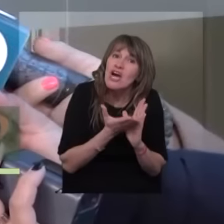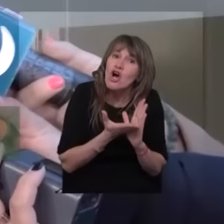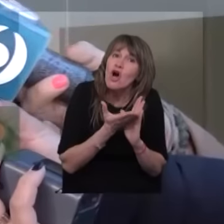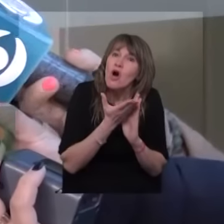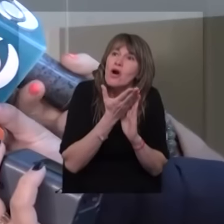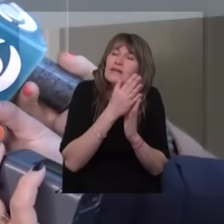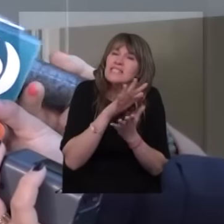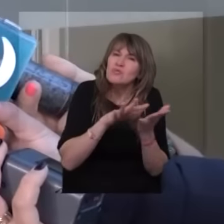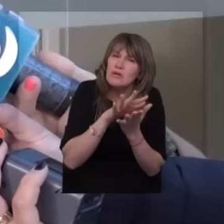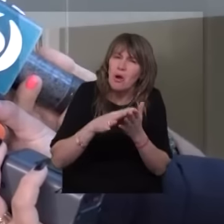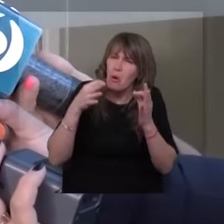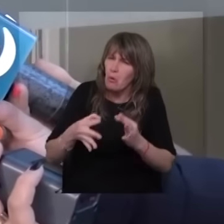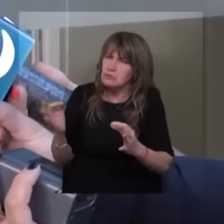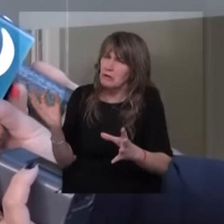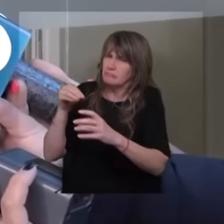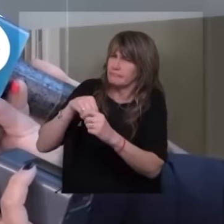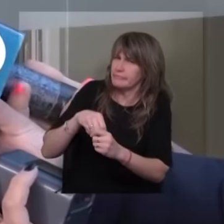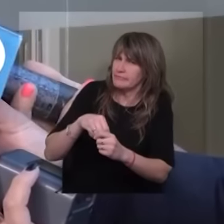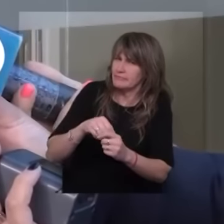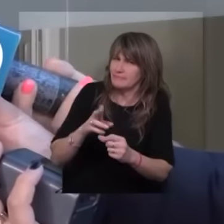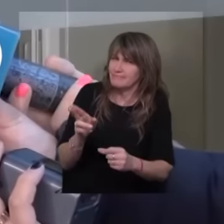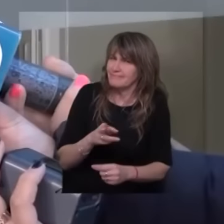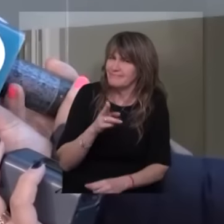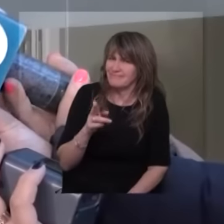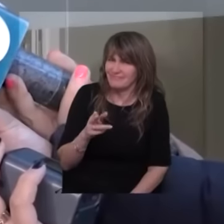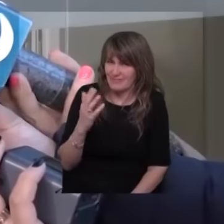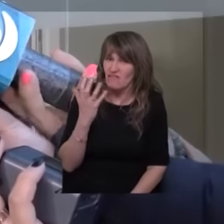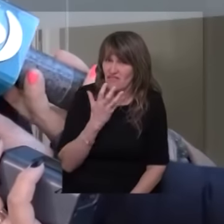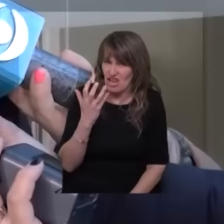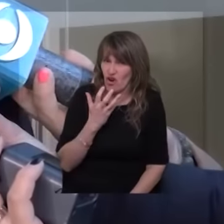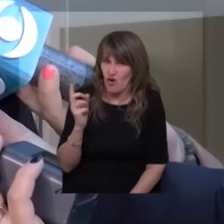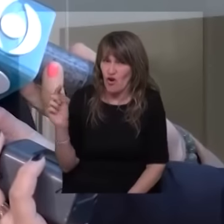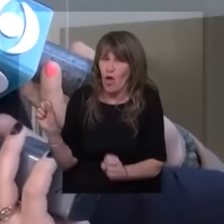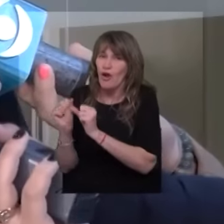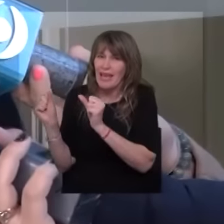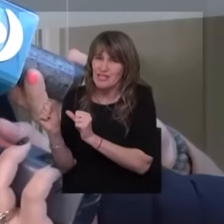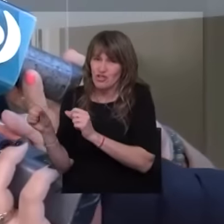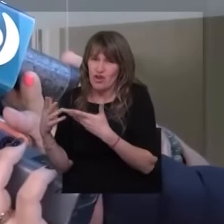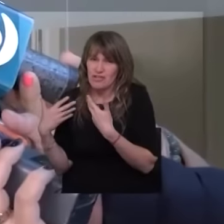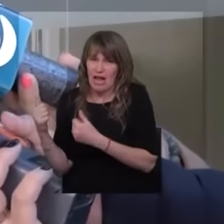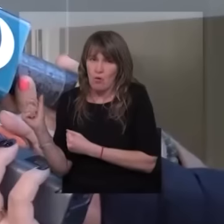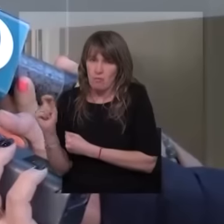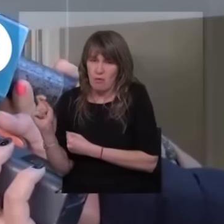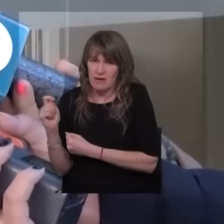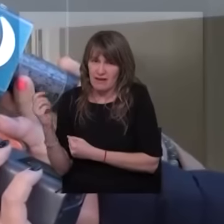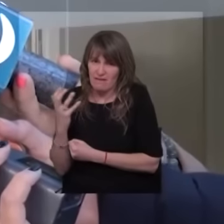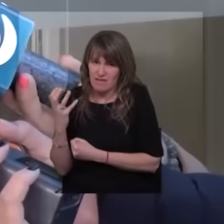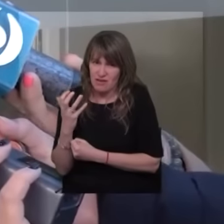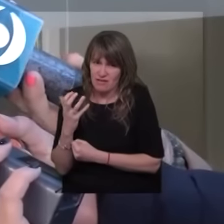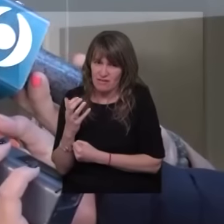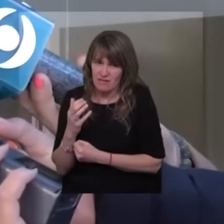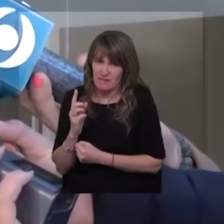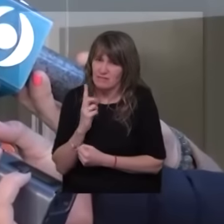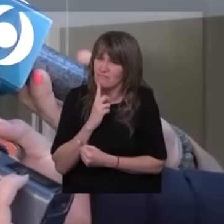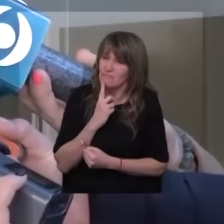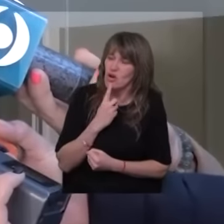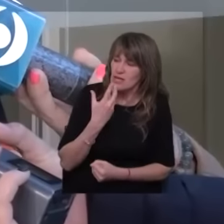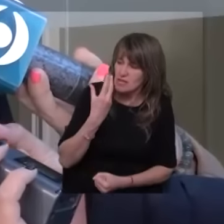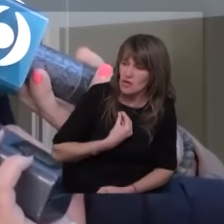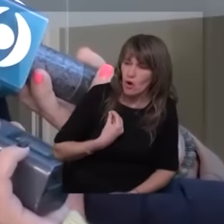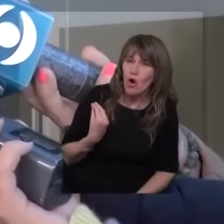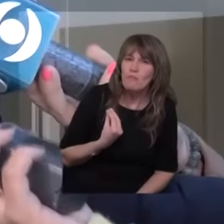pretende hacer una intervención es una jugada fea y algunos actores políticos no nos pueden utilizar para ese tipo de